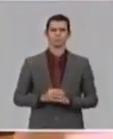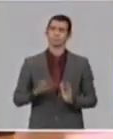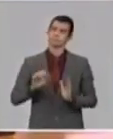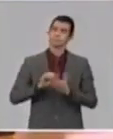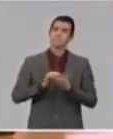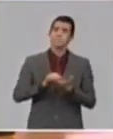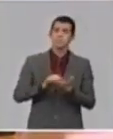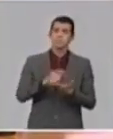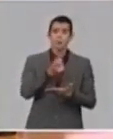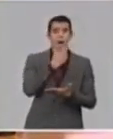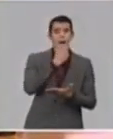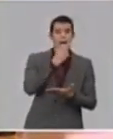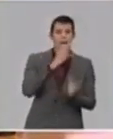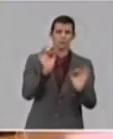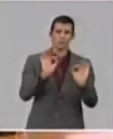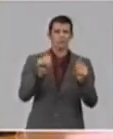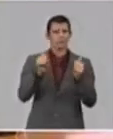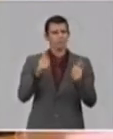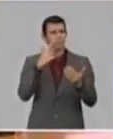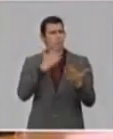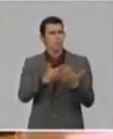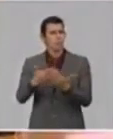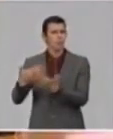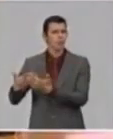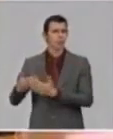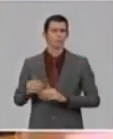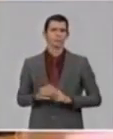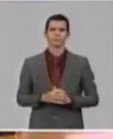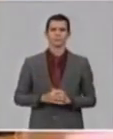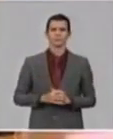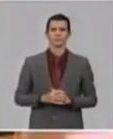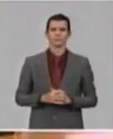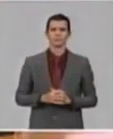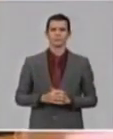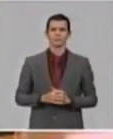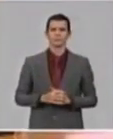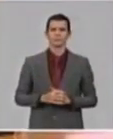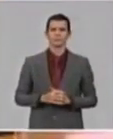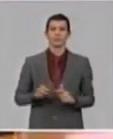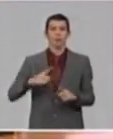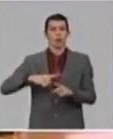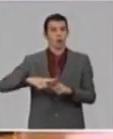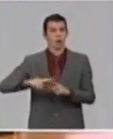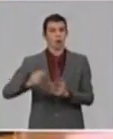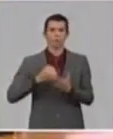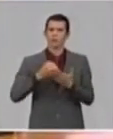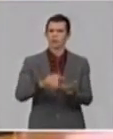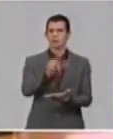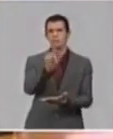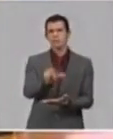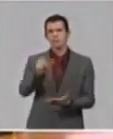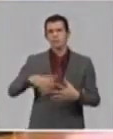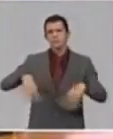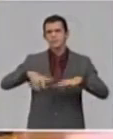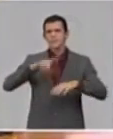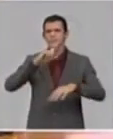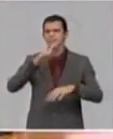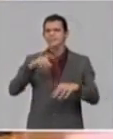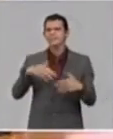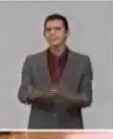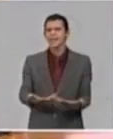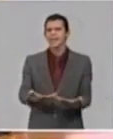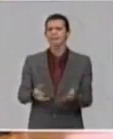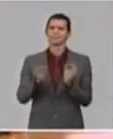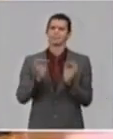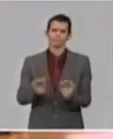momento. Y hay otro servicio muy importante que ha sido trascendental en estos días, en que resultó el pago de las pensiones, de las